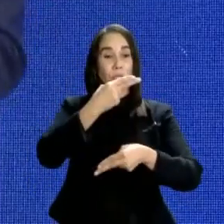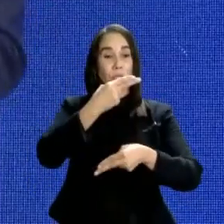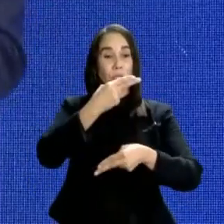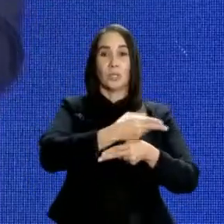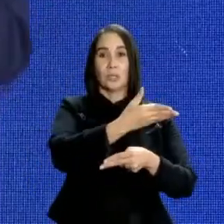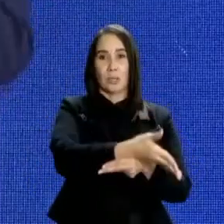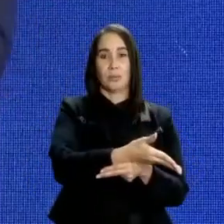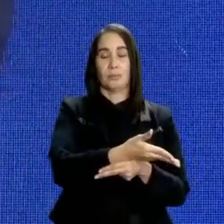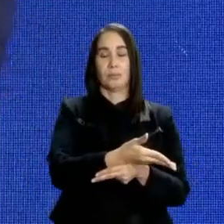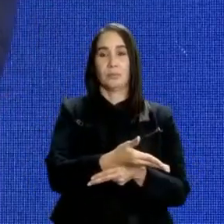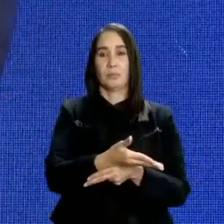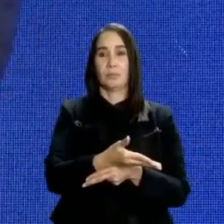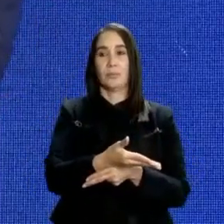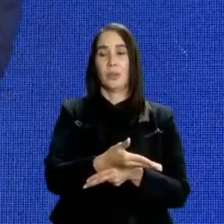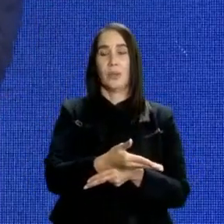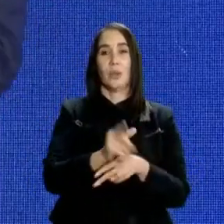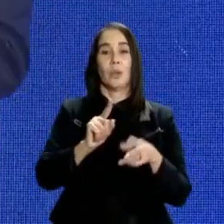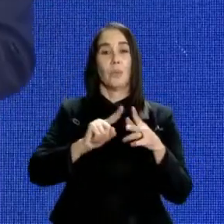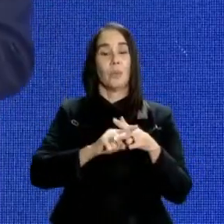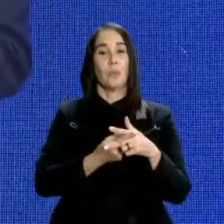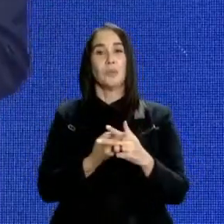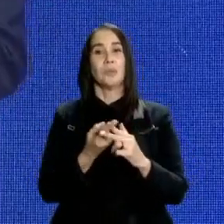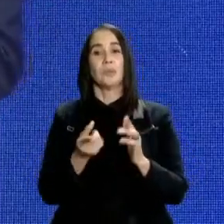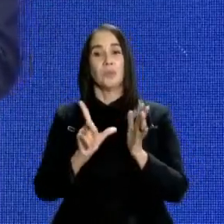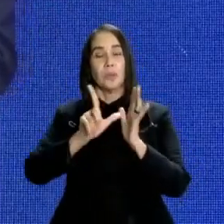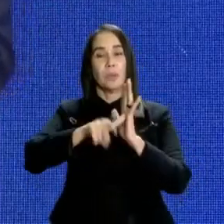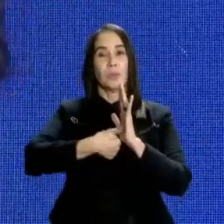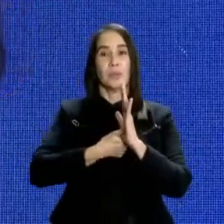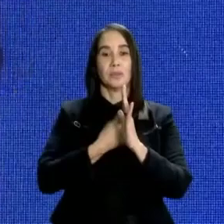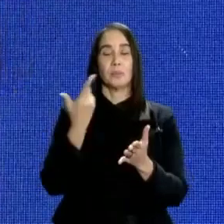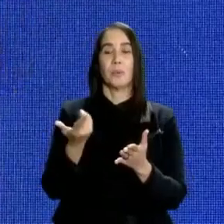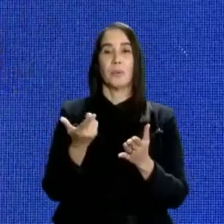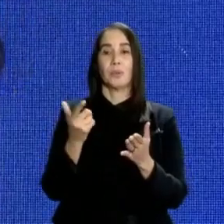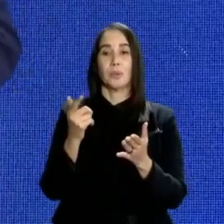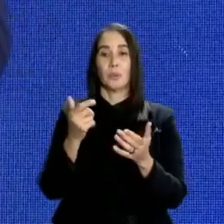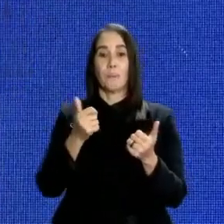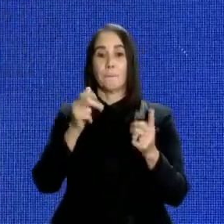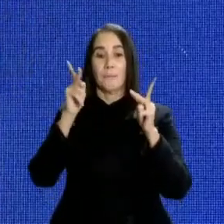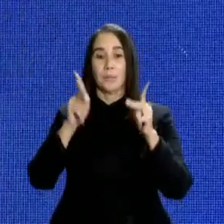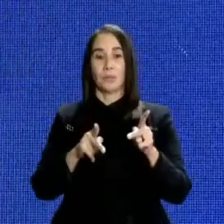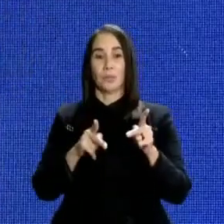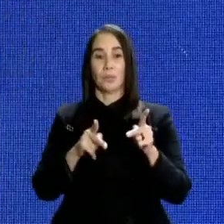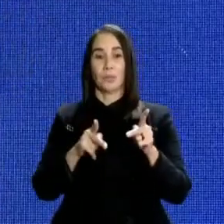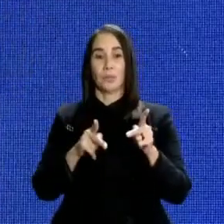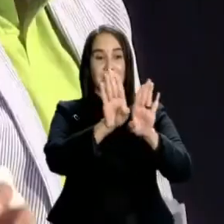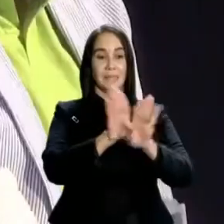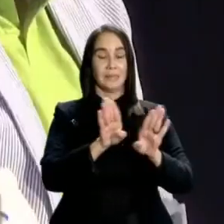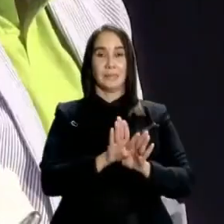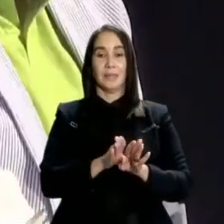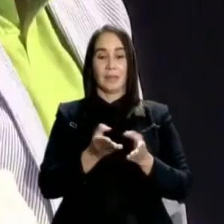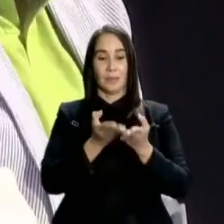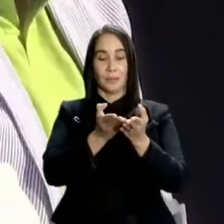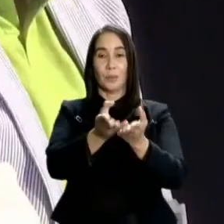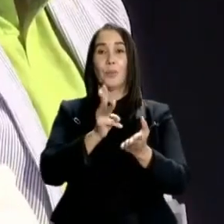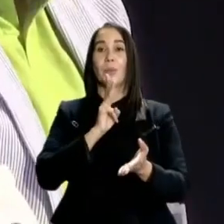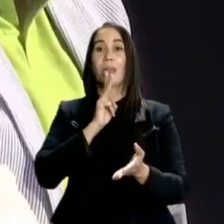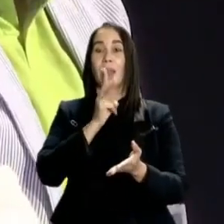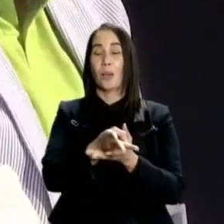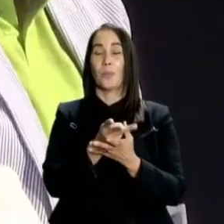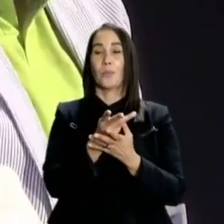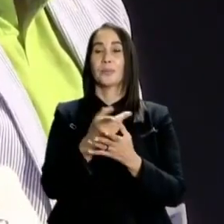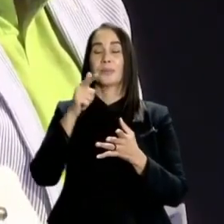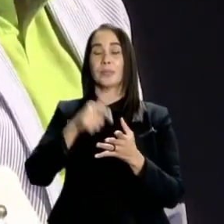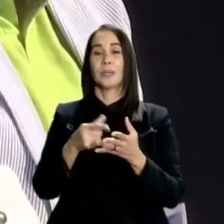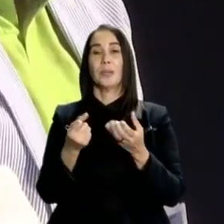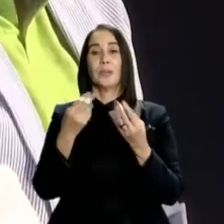haitianos, como lo había en un principio, y después aparecieron gentes armadas cerrando el canal. Cuando nosotros hablamos de eso,